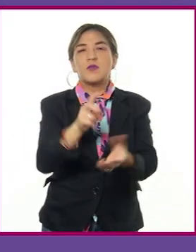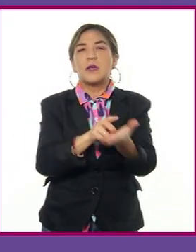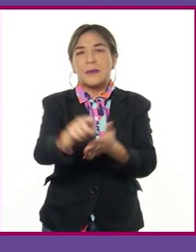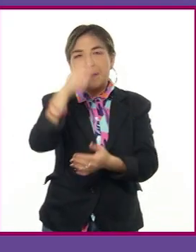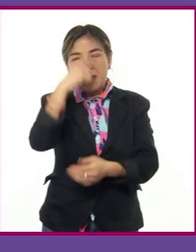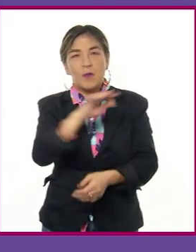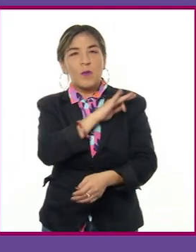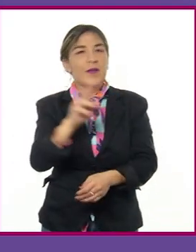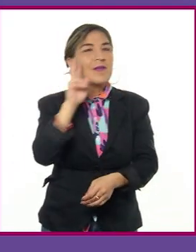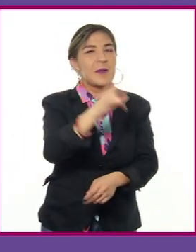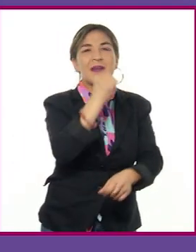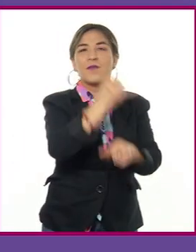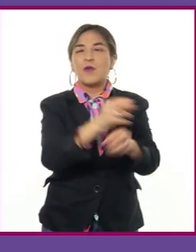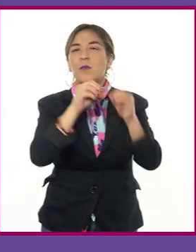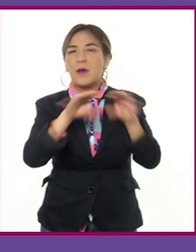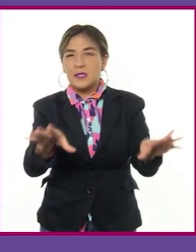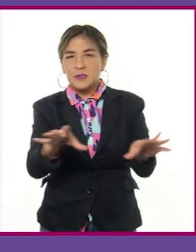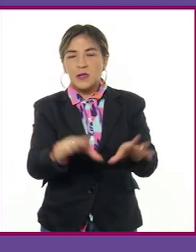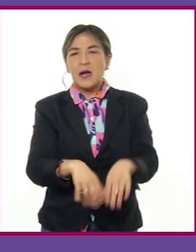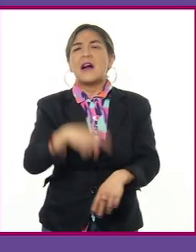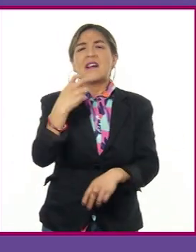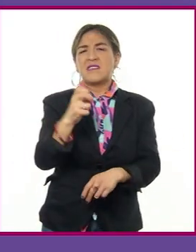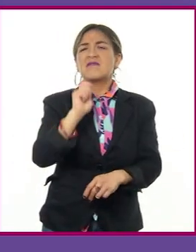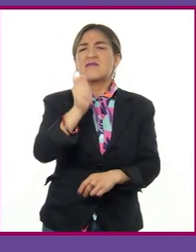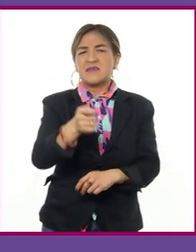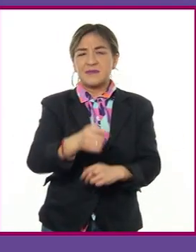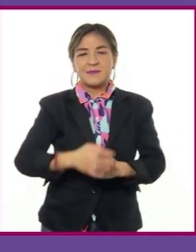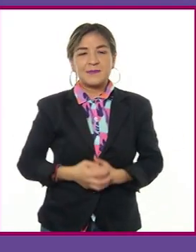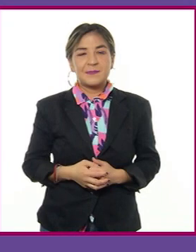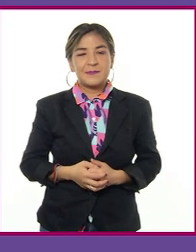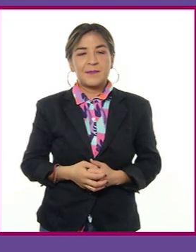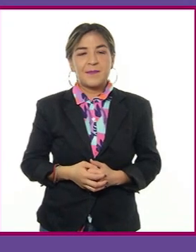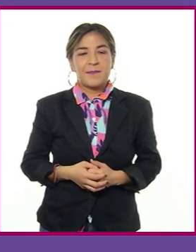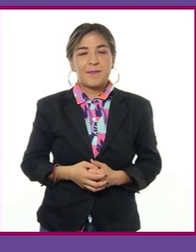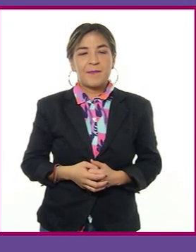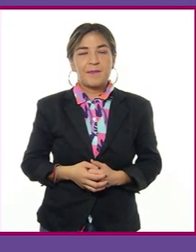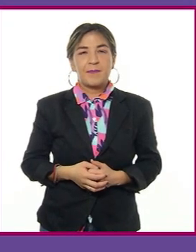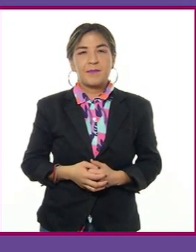la información pública. Esto implica que toda